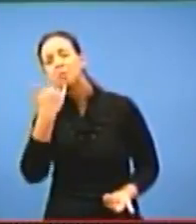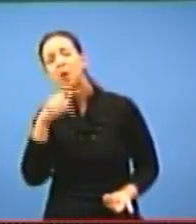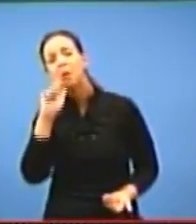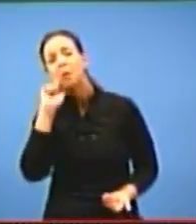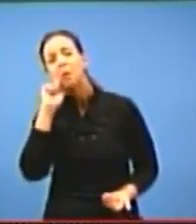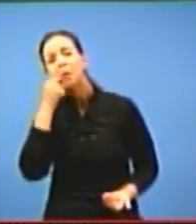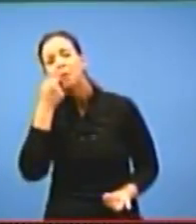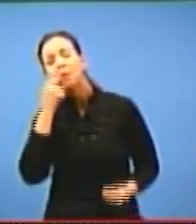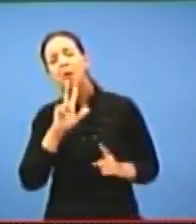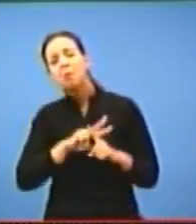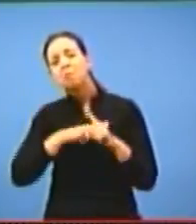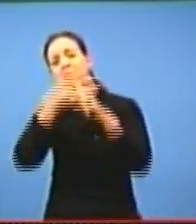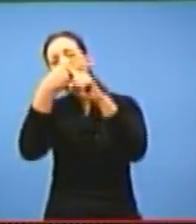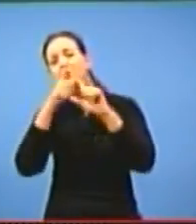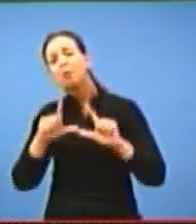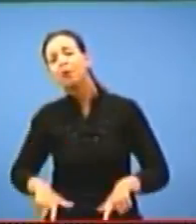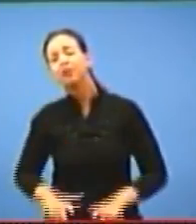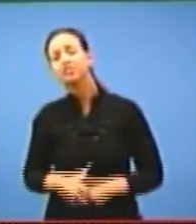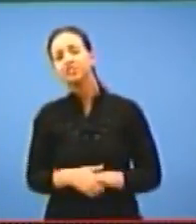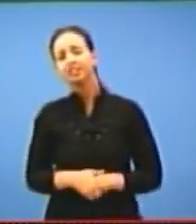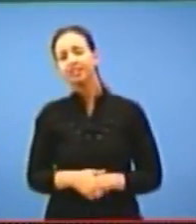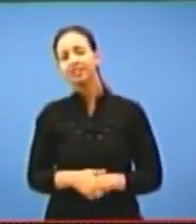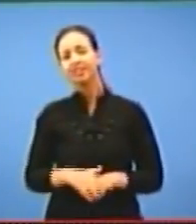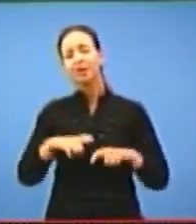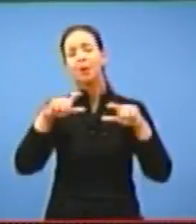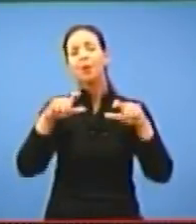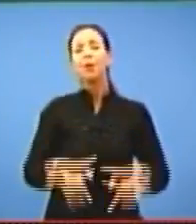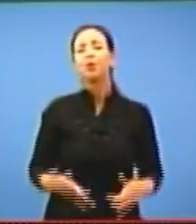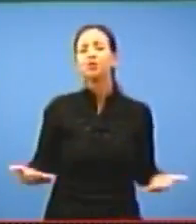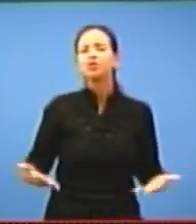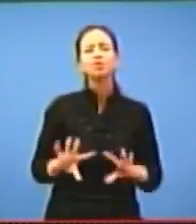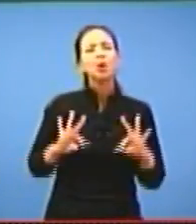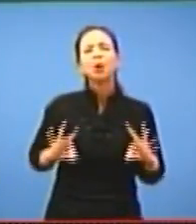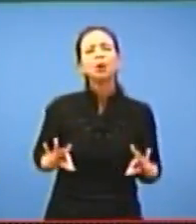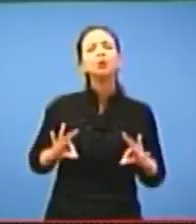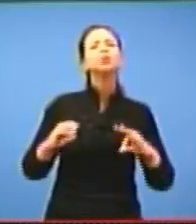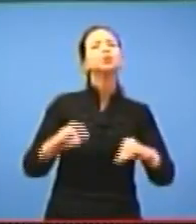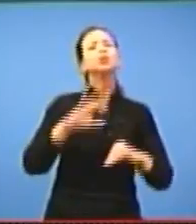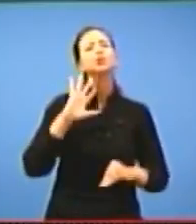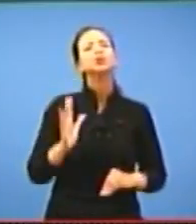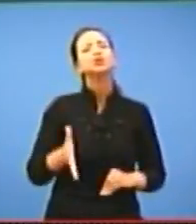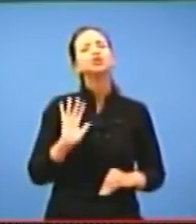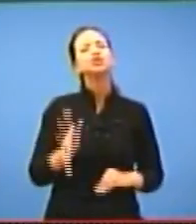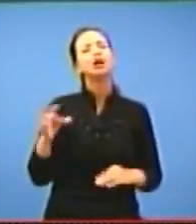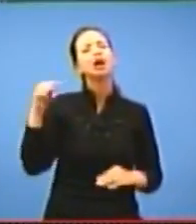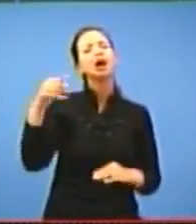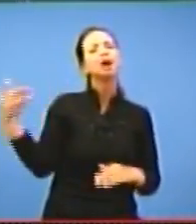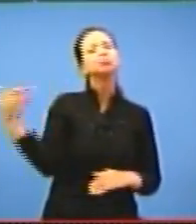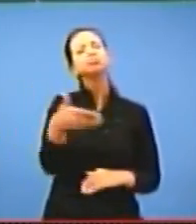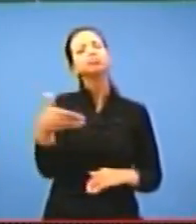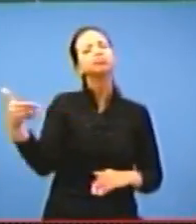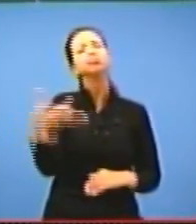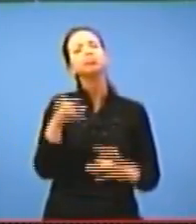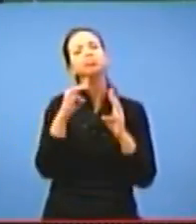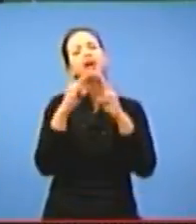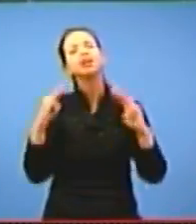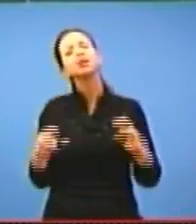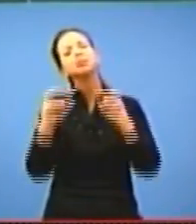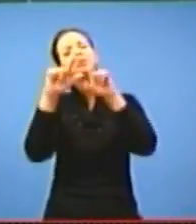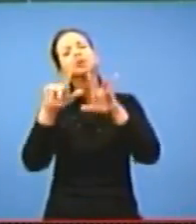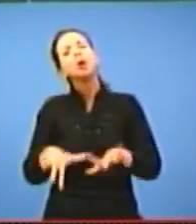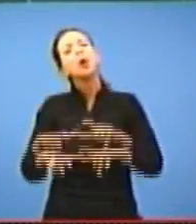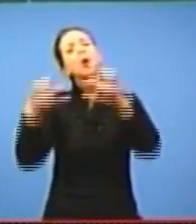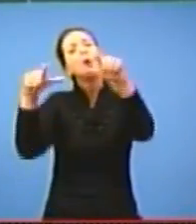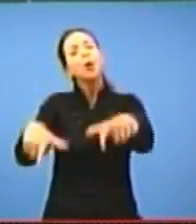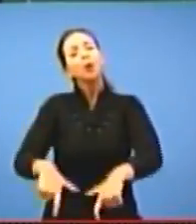¿Dónde estaban aquellos que comieron el pan multiplicado? ¿Dónde están los que fueron curados? Todos aquellos que ya pasaron en este Manaín fueron